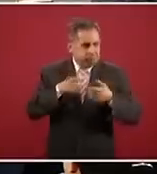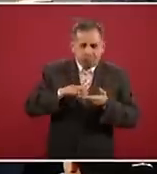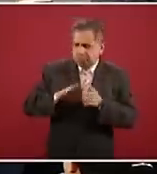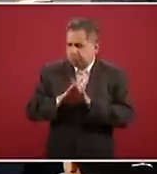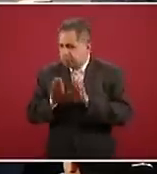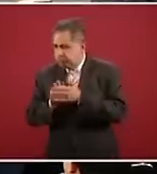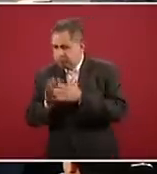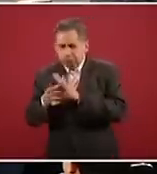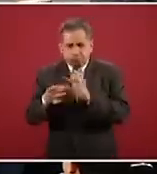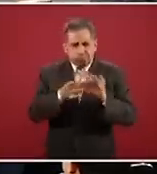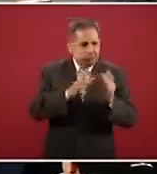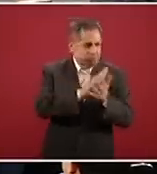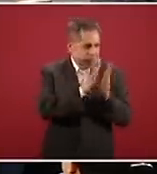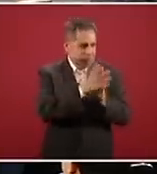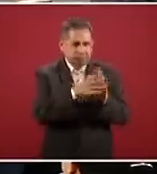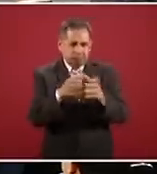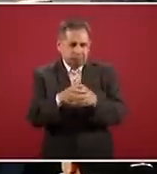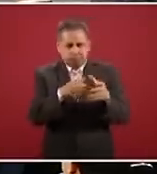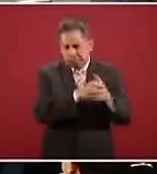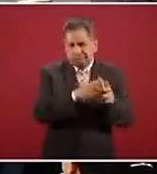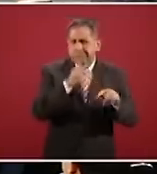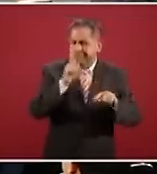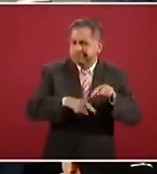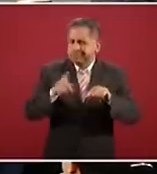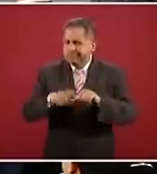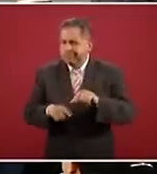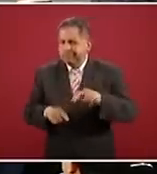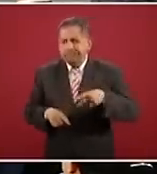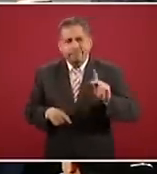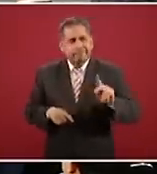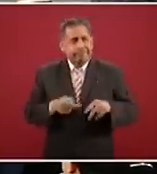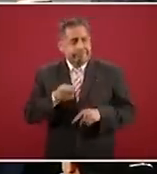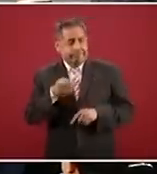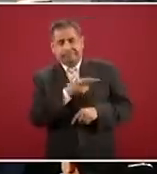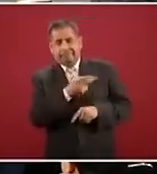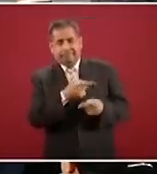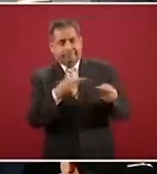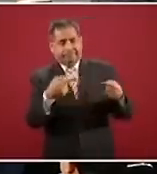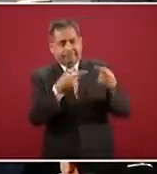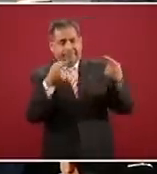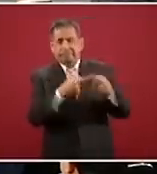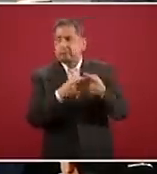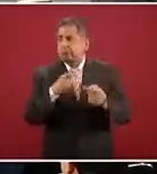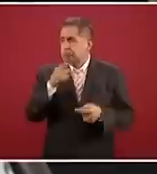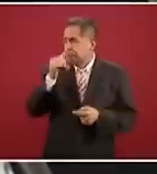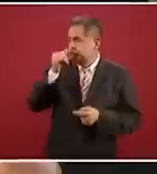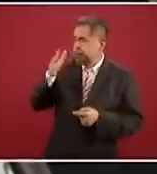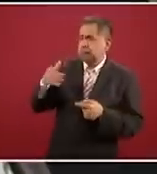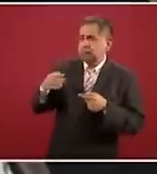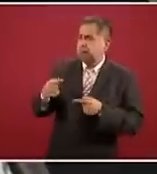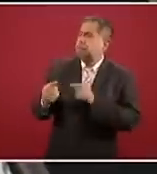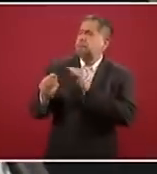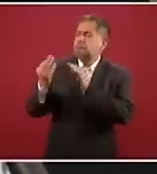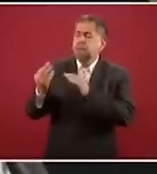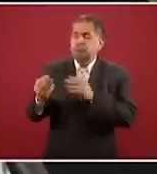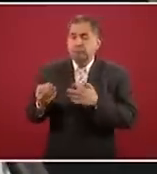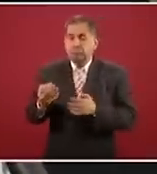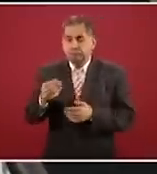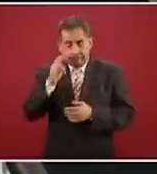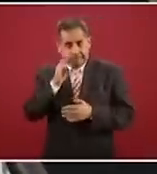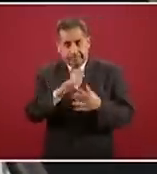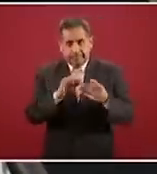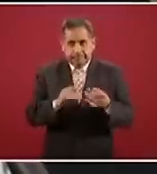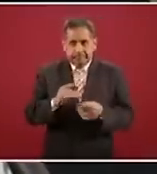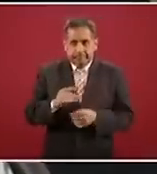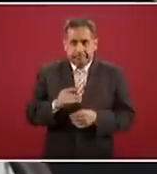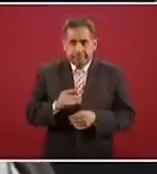medios al crimen organizado, a las bandas, pero parece que estos son desafíos de que aprovechan de que hay vimos en las cifras una